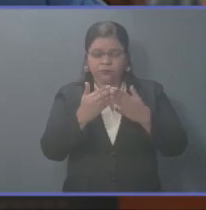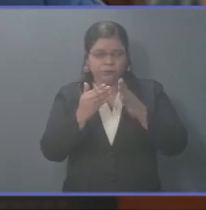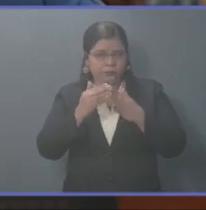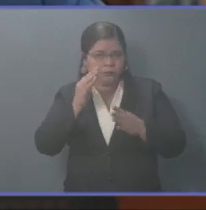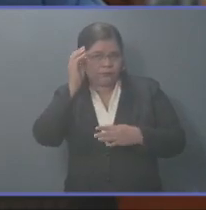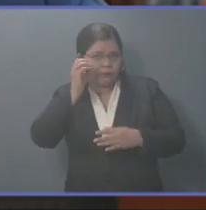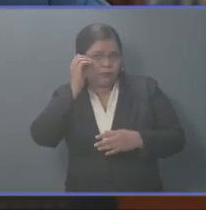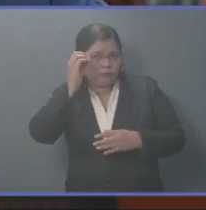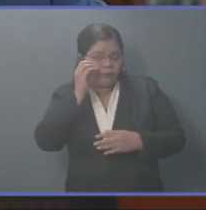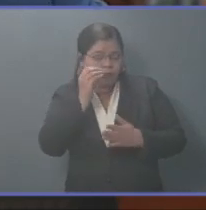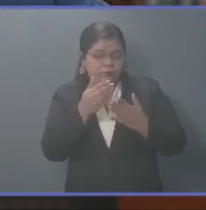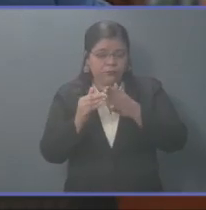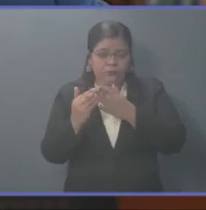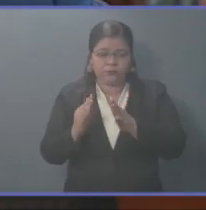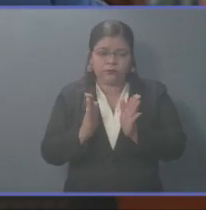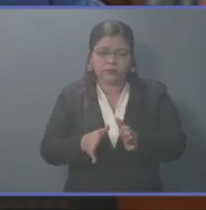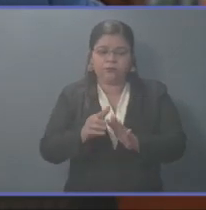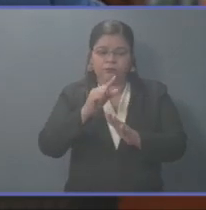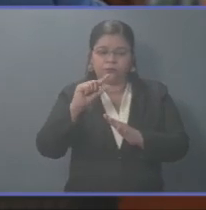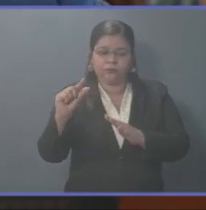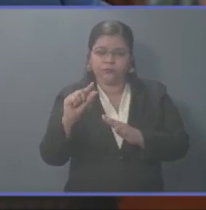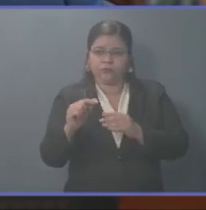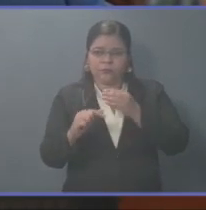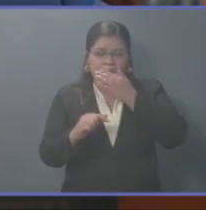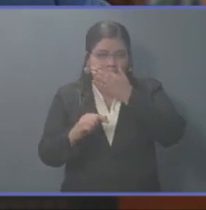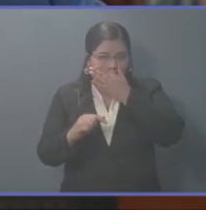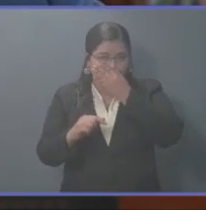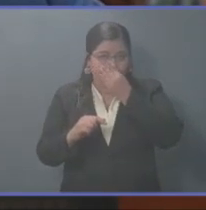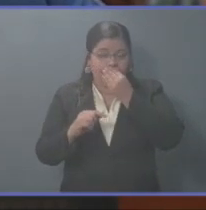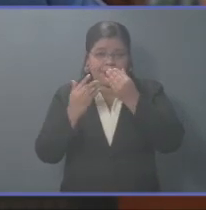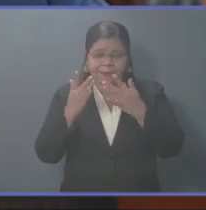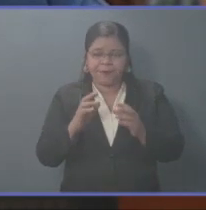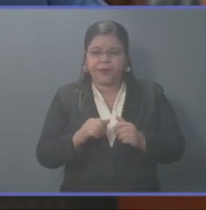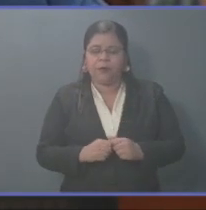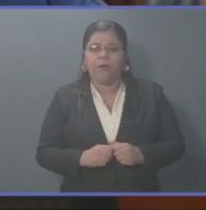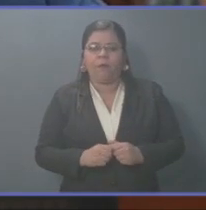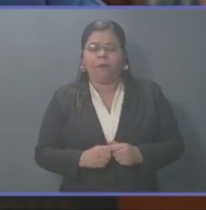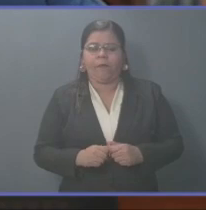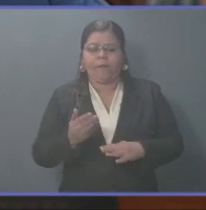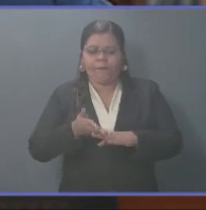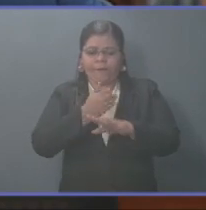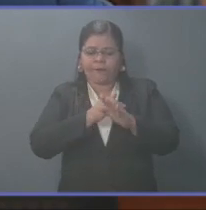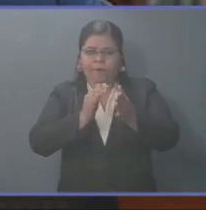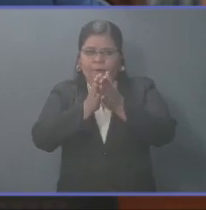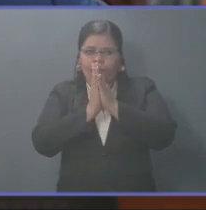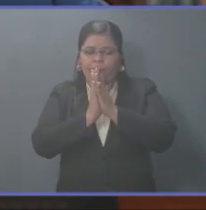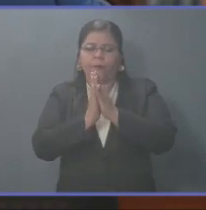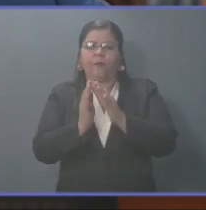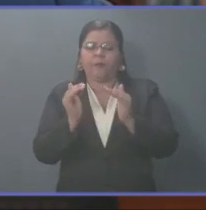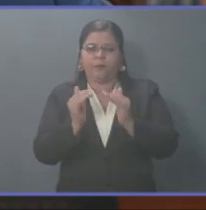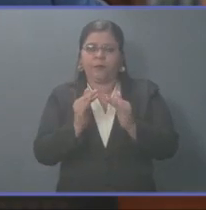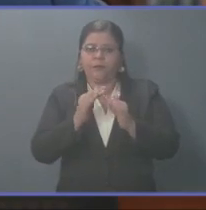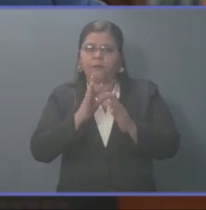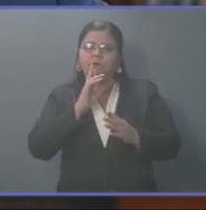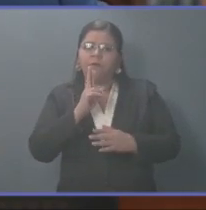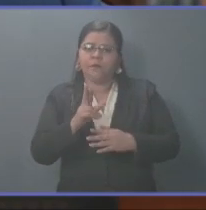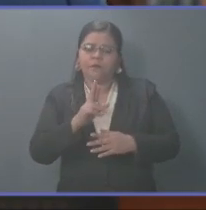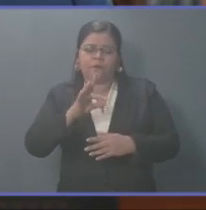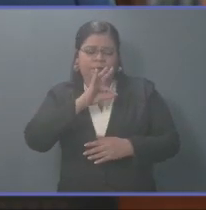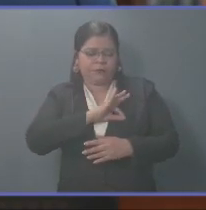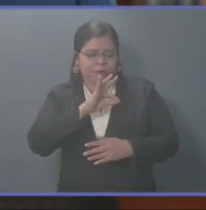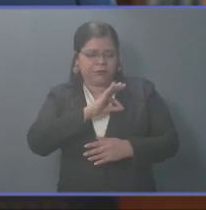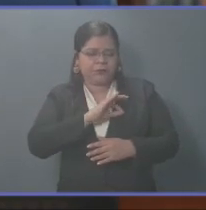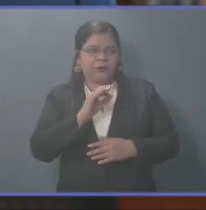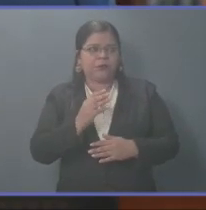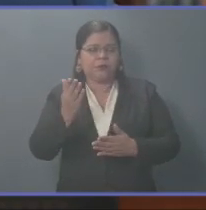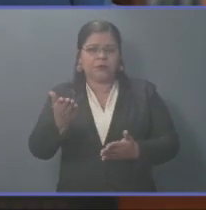ya de diferentes instituciones que se pidieron y han dado respuestas favorables a